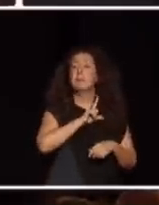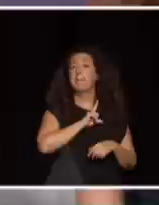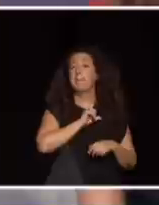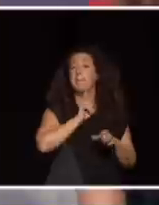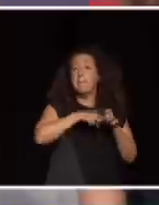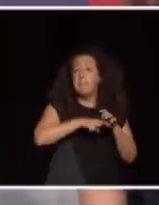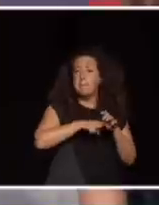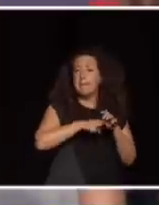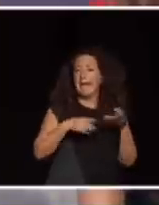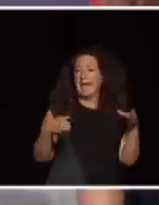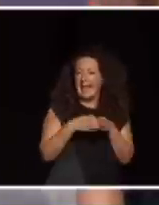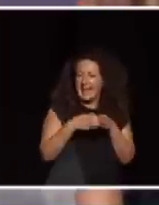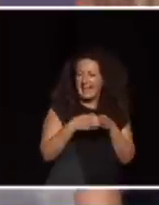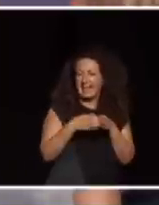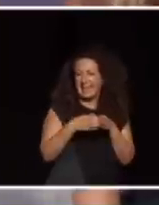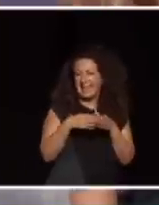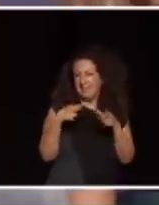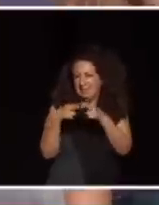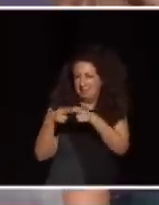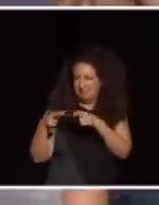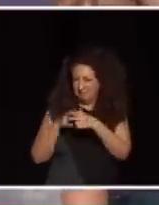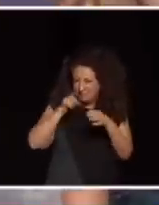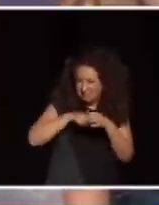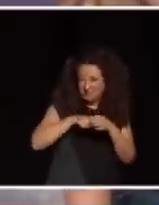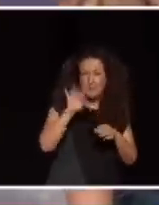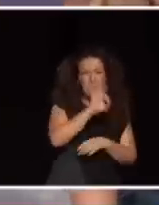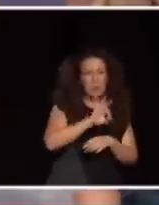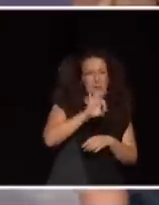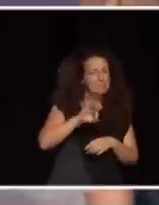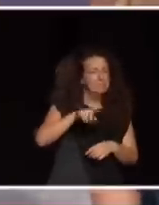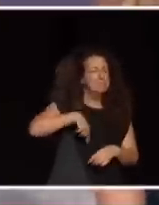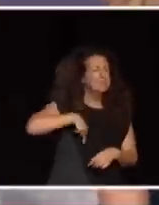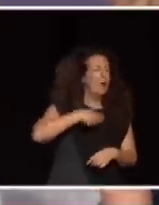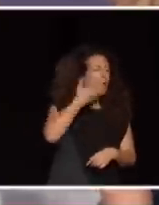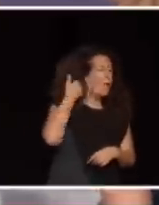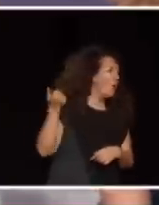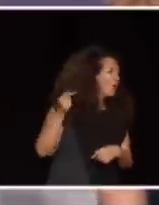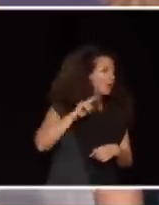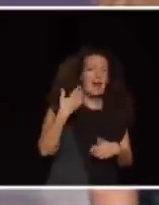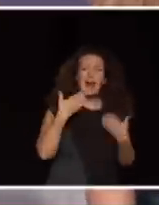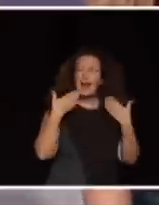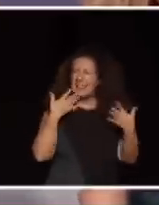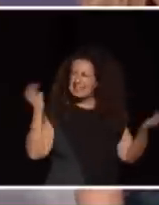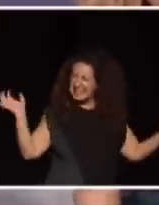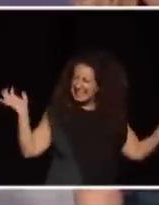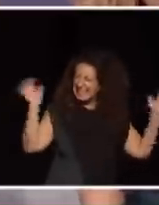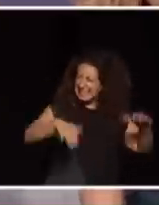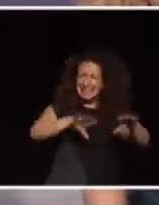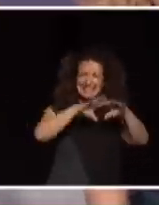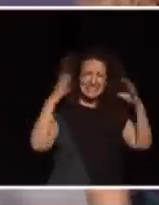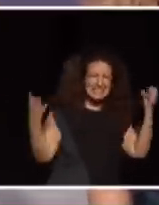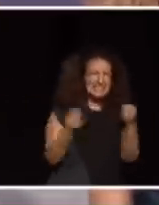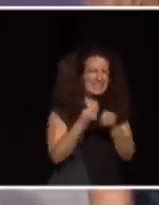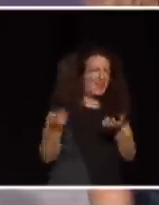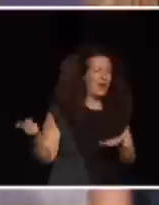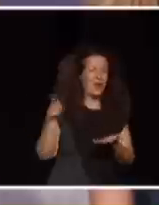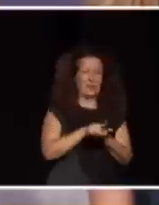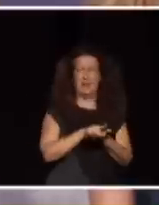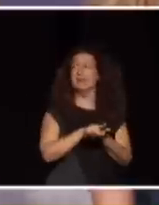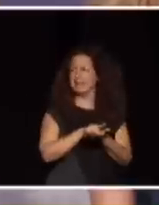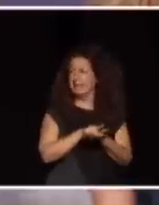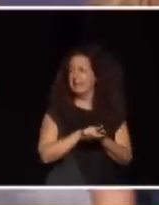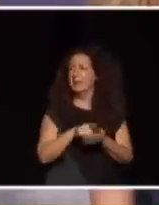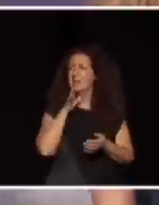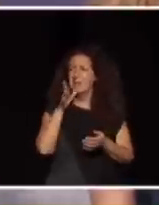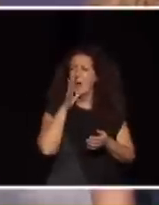Podemos es nuestro mayor orgullo. Gracias por desbordar este acto una vez más, por estar ahí en